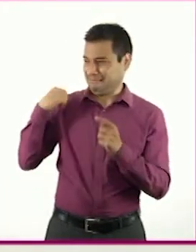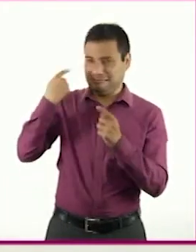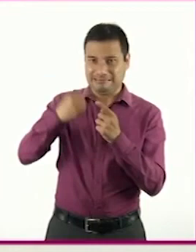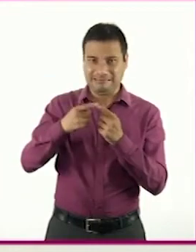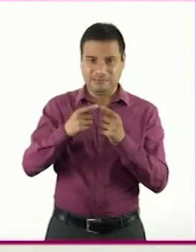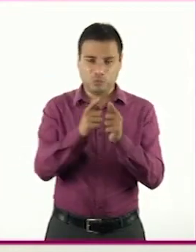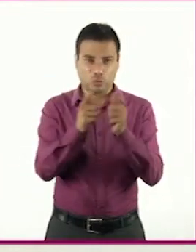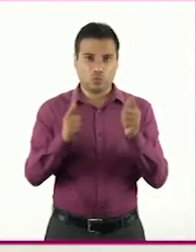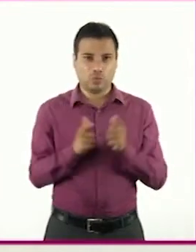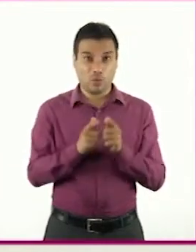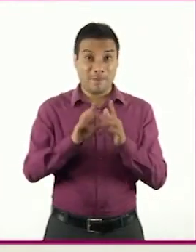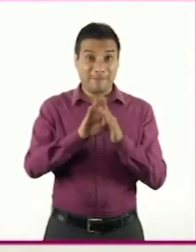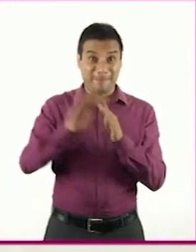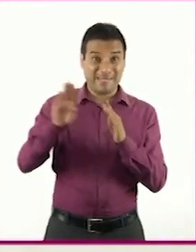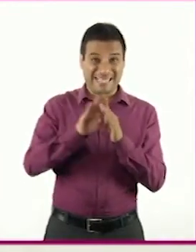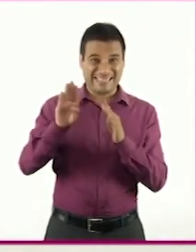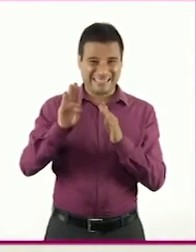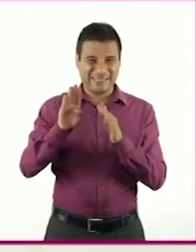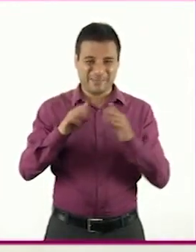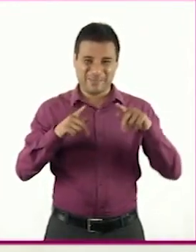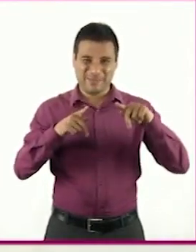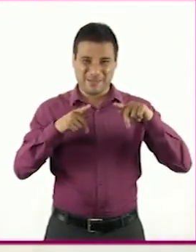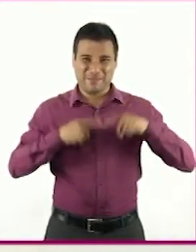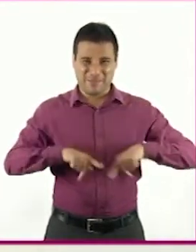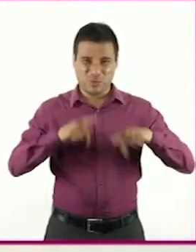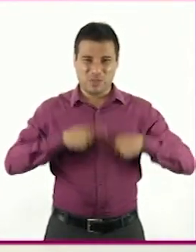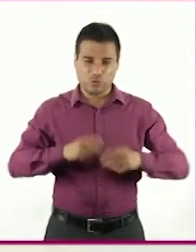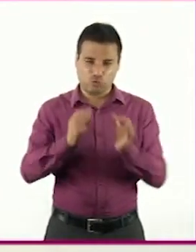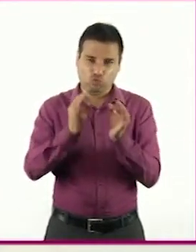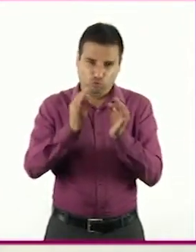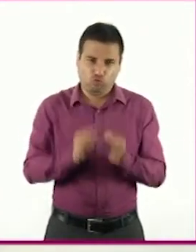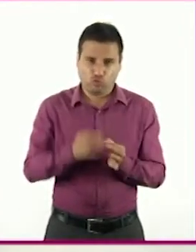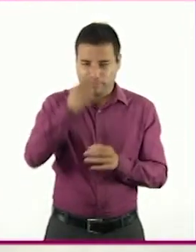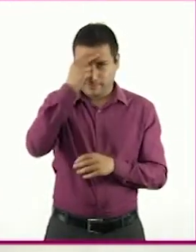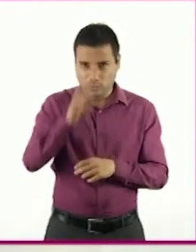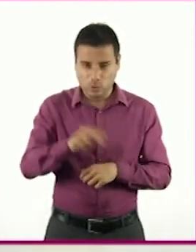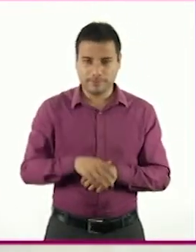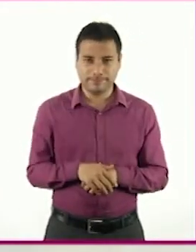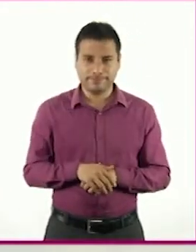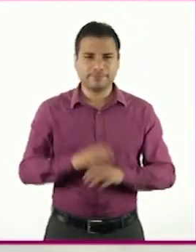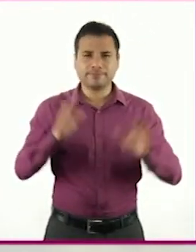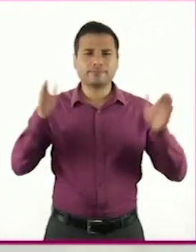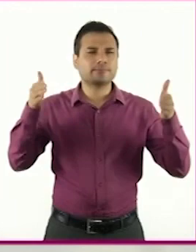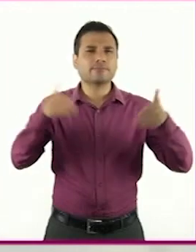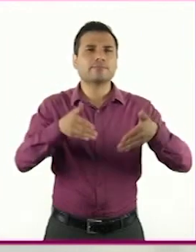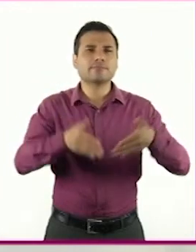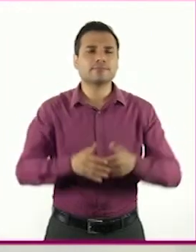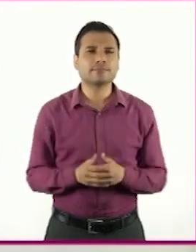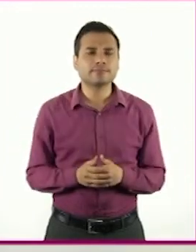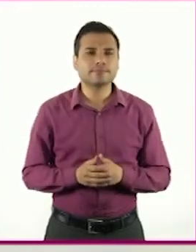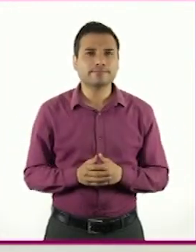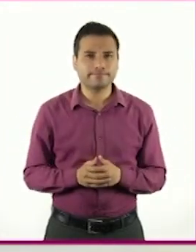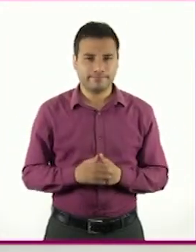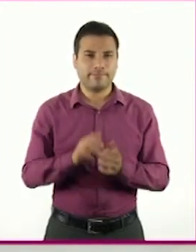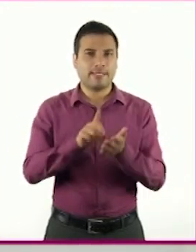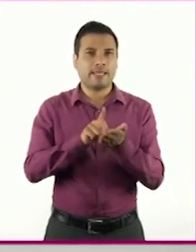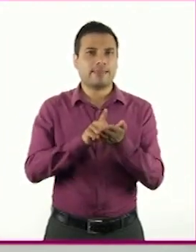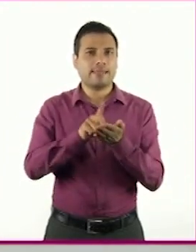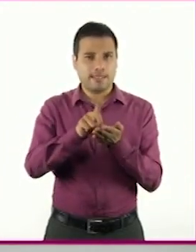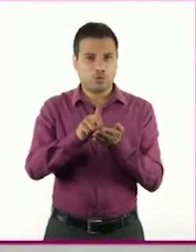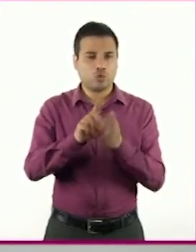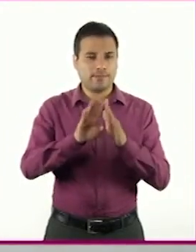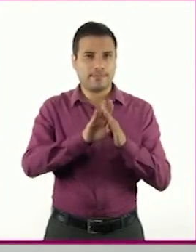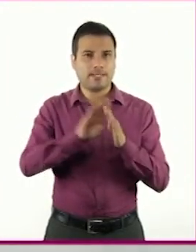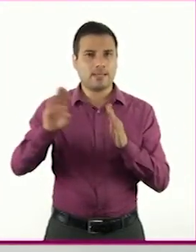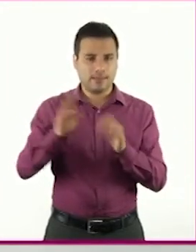movimientos migrantes en los que participan personas de origen mexicano se han enfocado principalmente en la defensa de los derechos de los